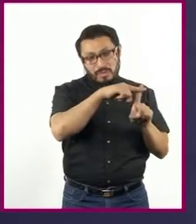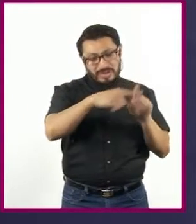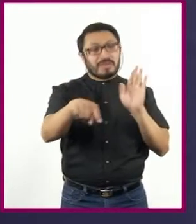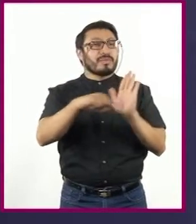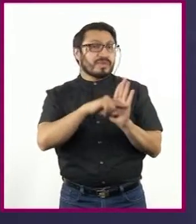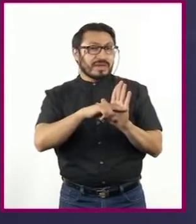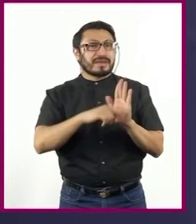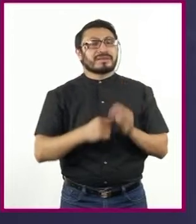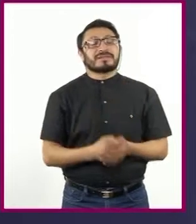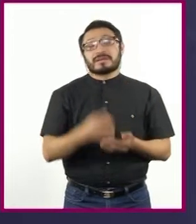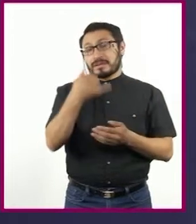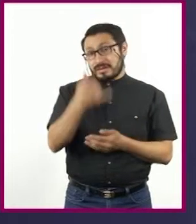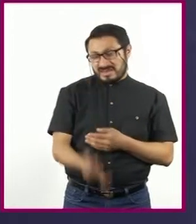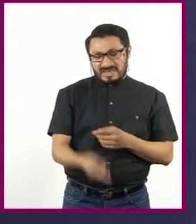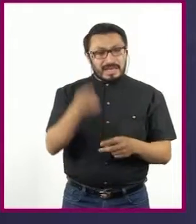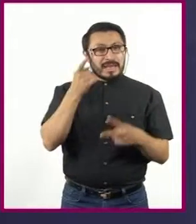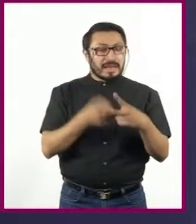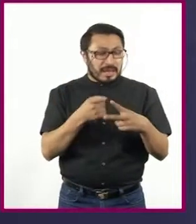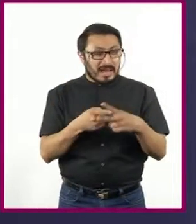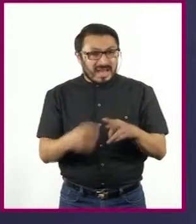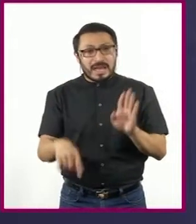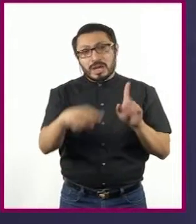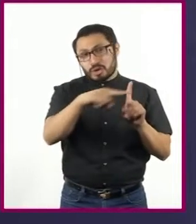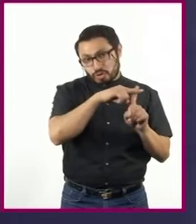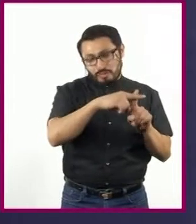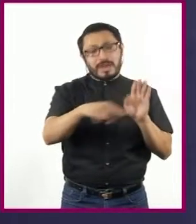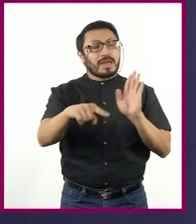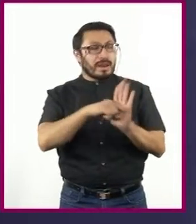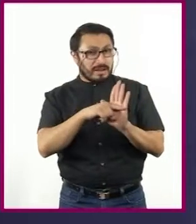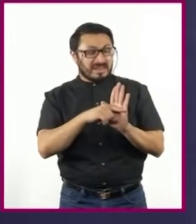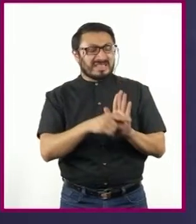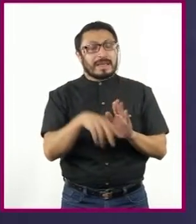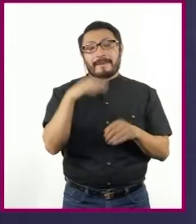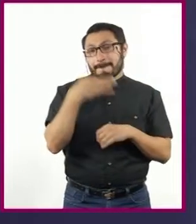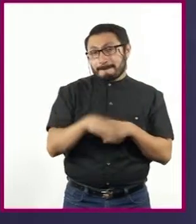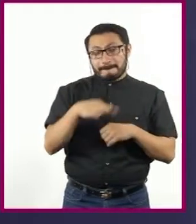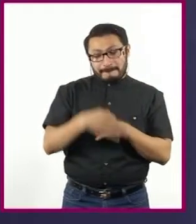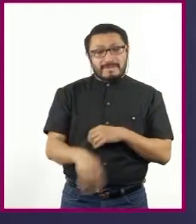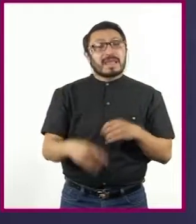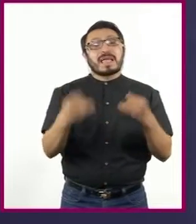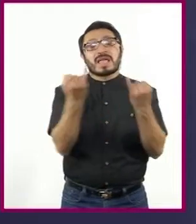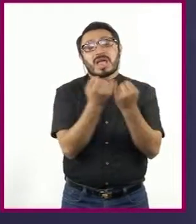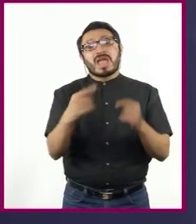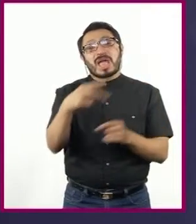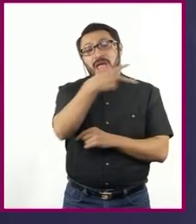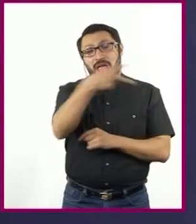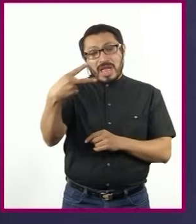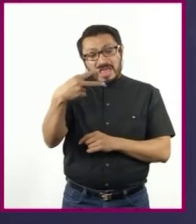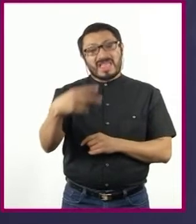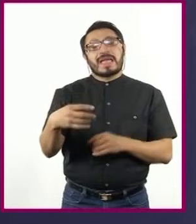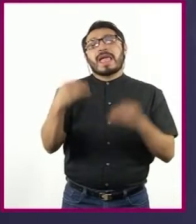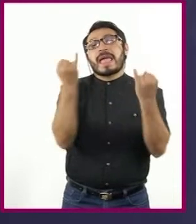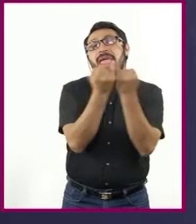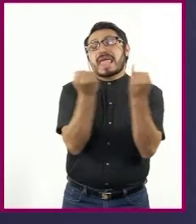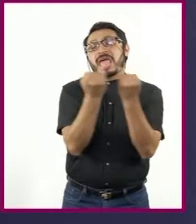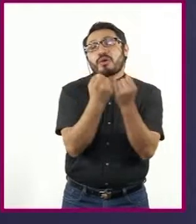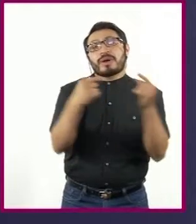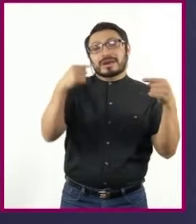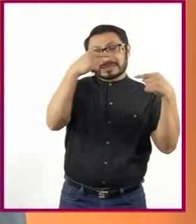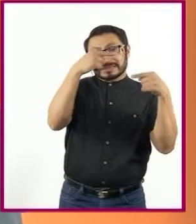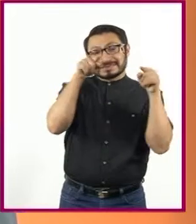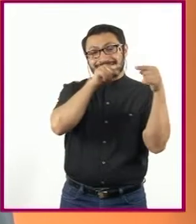negativas, y para las operaciones de suma y resta, mientras que el signo de igual se inventó en